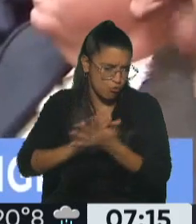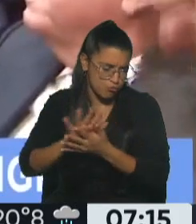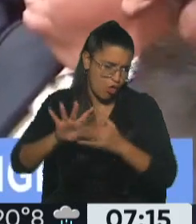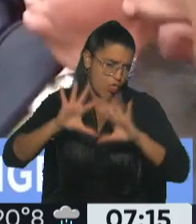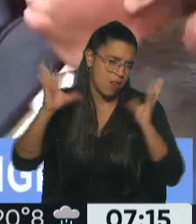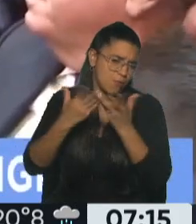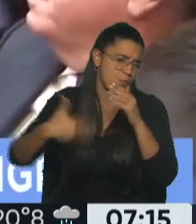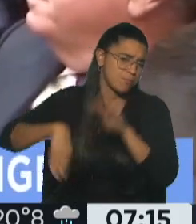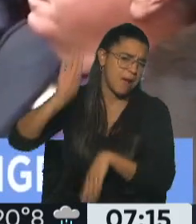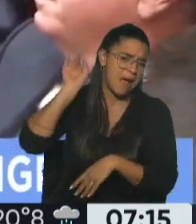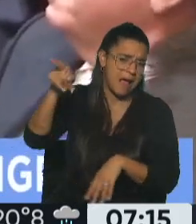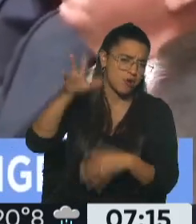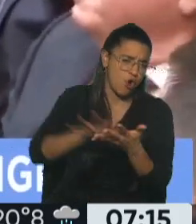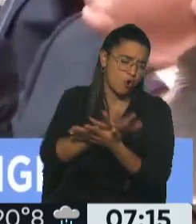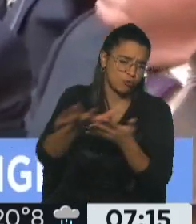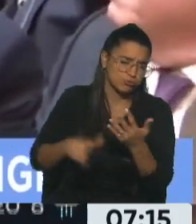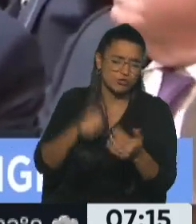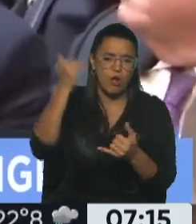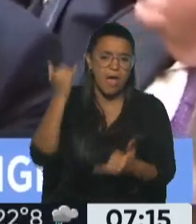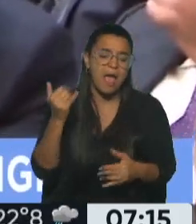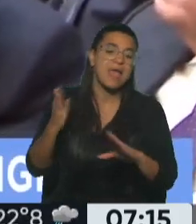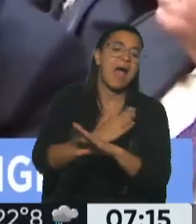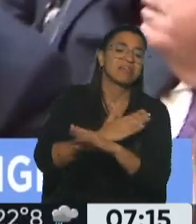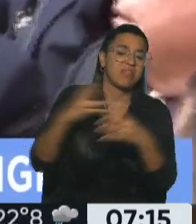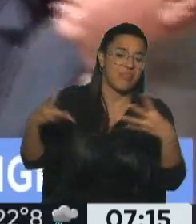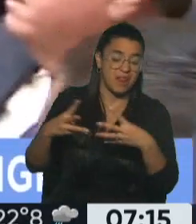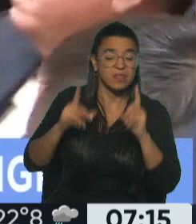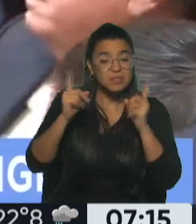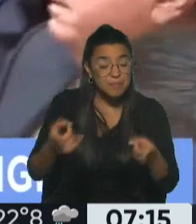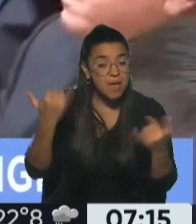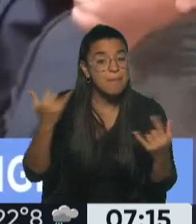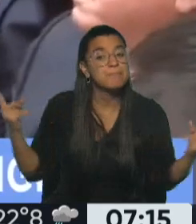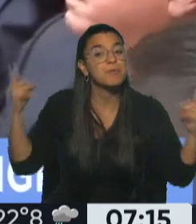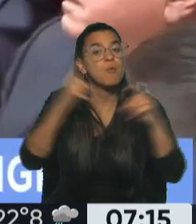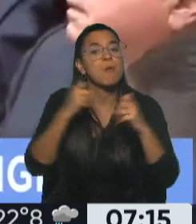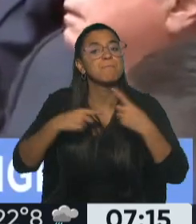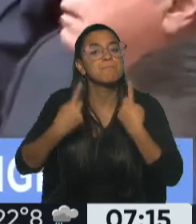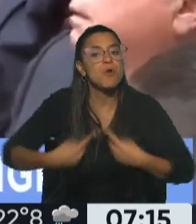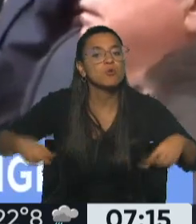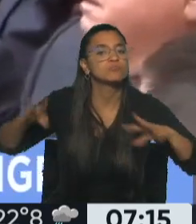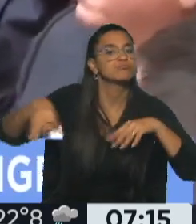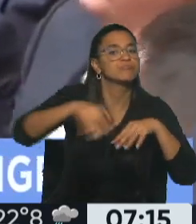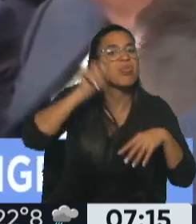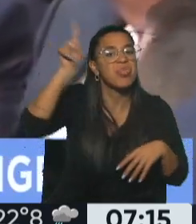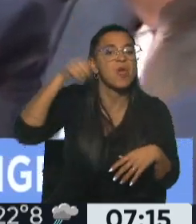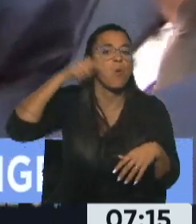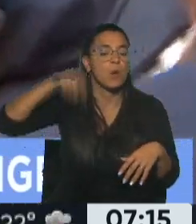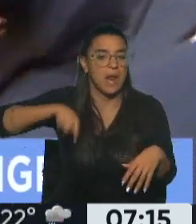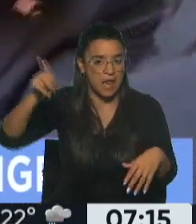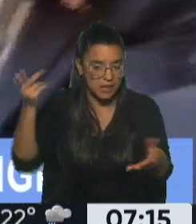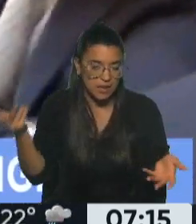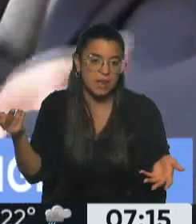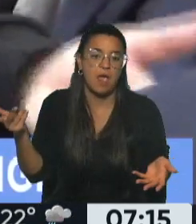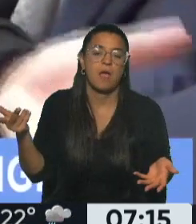según estándares internacionales antes de la guerra y además hay algún problema con los productos agrícolas ucranianos que